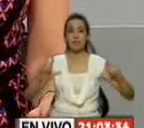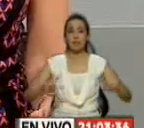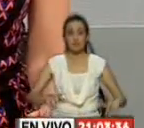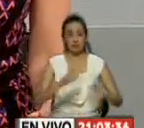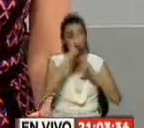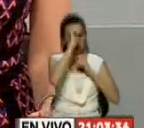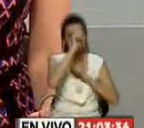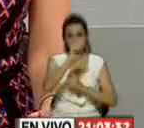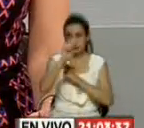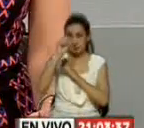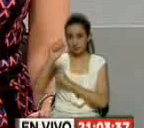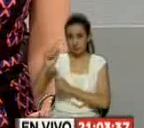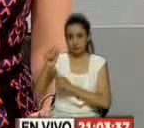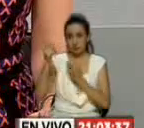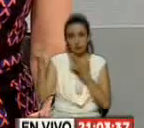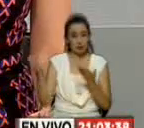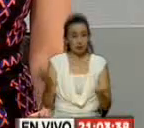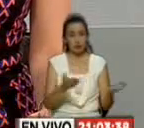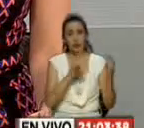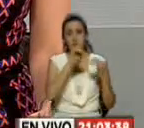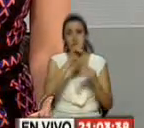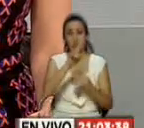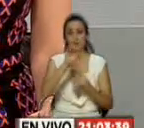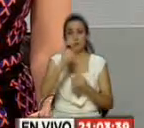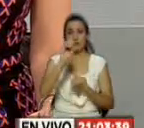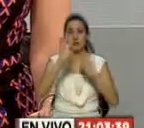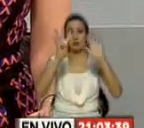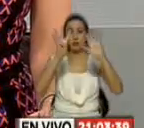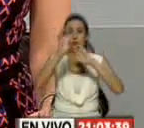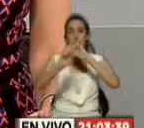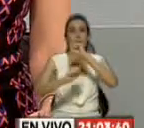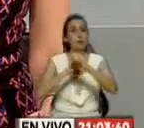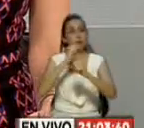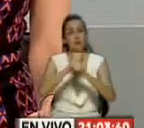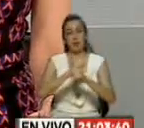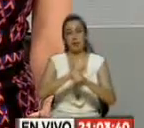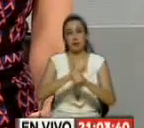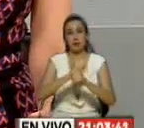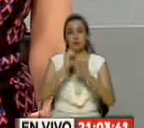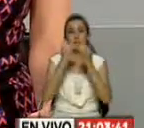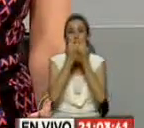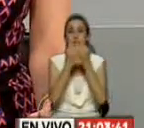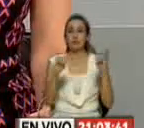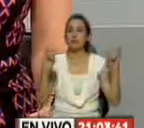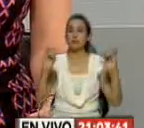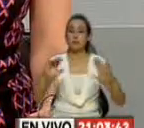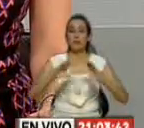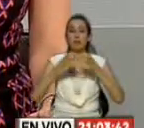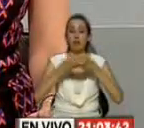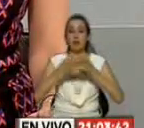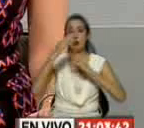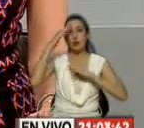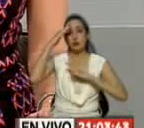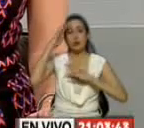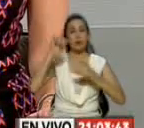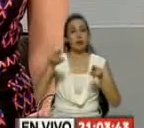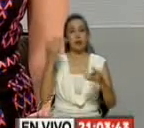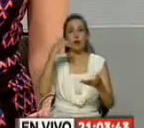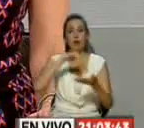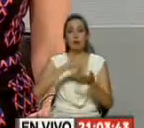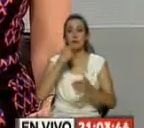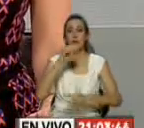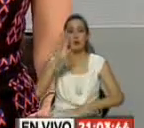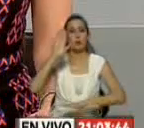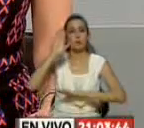militar conmemorativa por los 209 años del primer grito de independencia. Allí, las Fuerzas Armadas ratificaron su compromiso con el